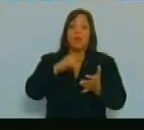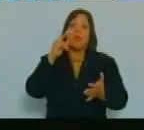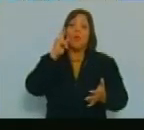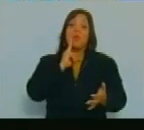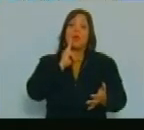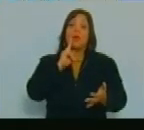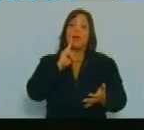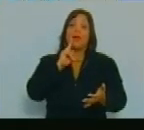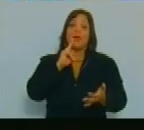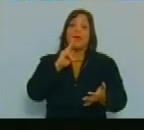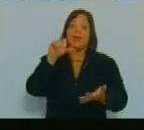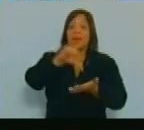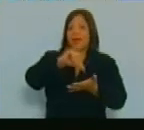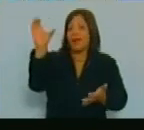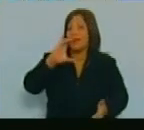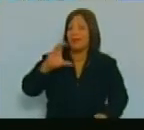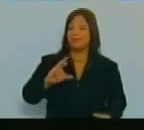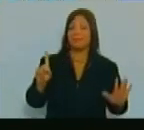capital